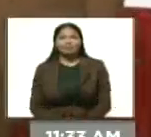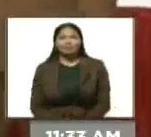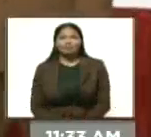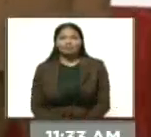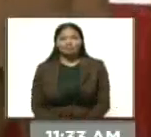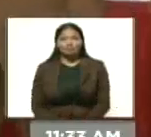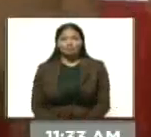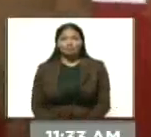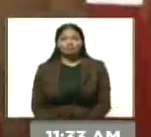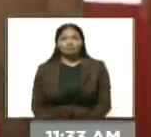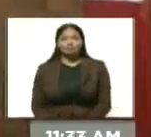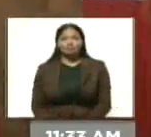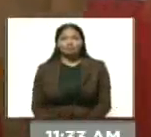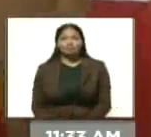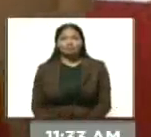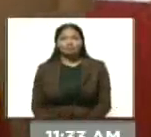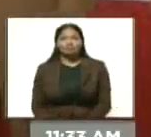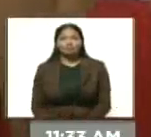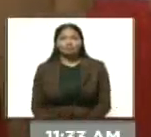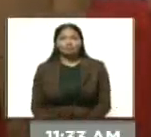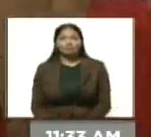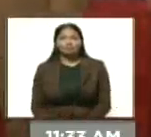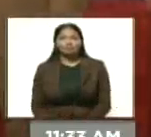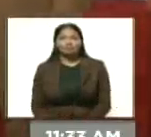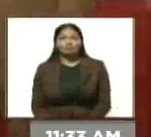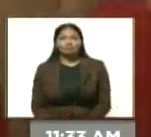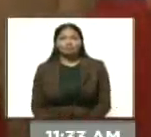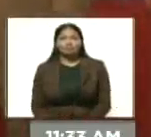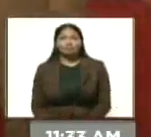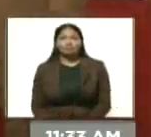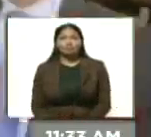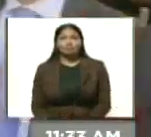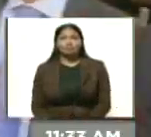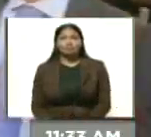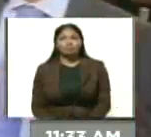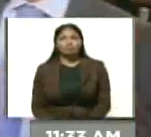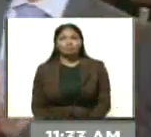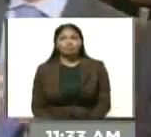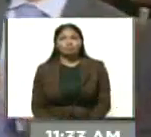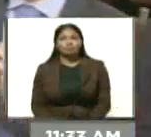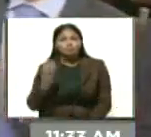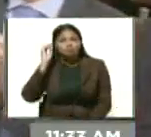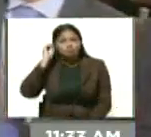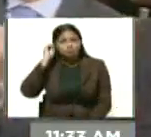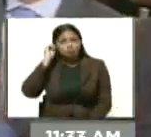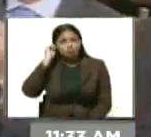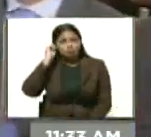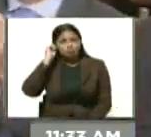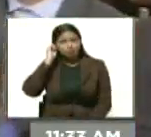Guarayra Repano, en su primera clase, al ciudadano Naúm Fernández.